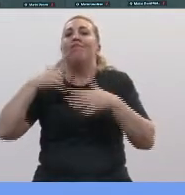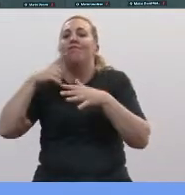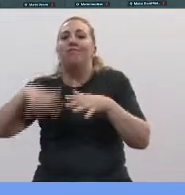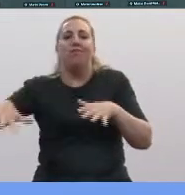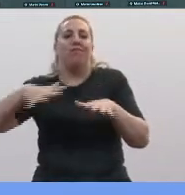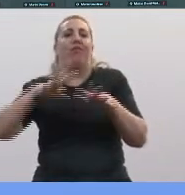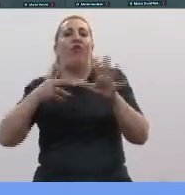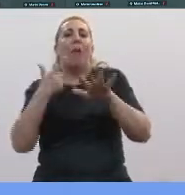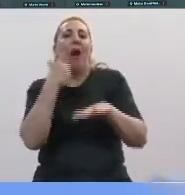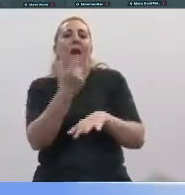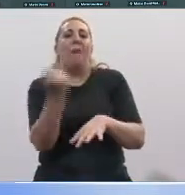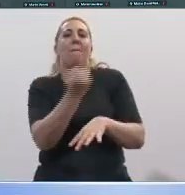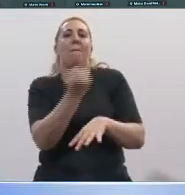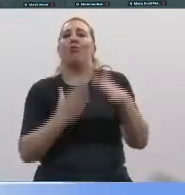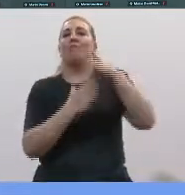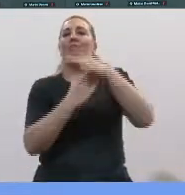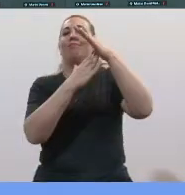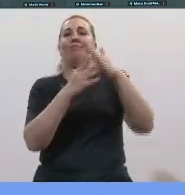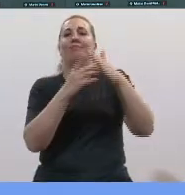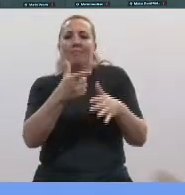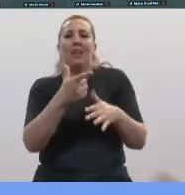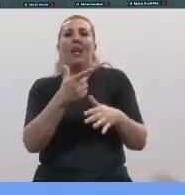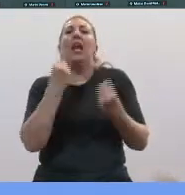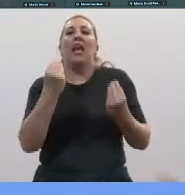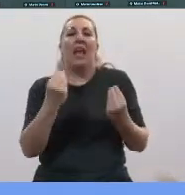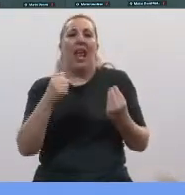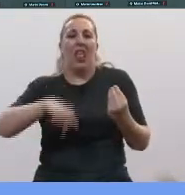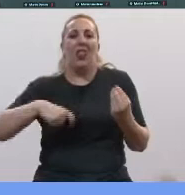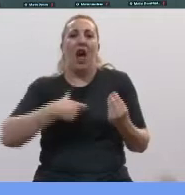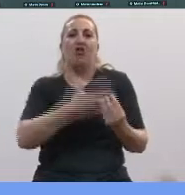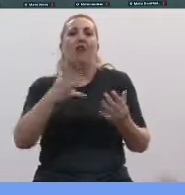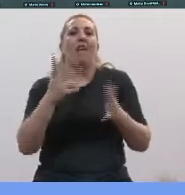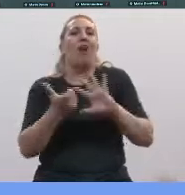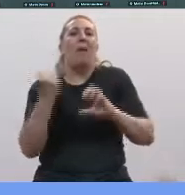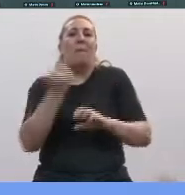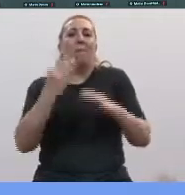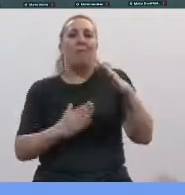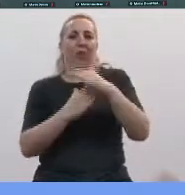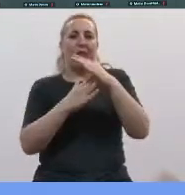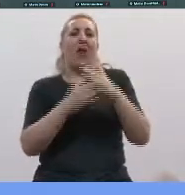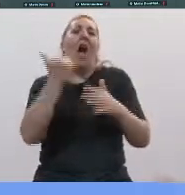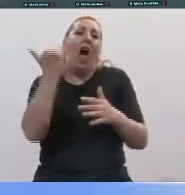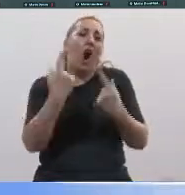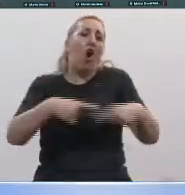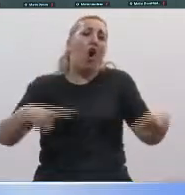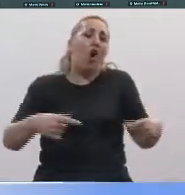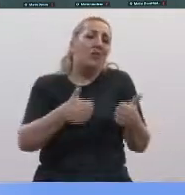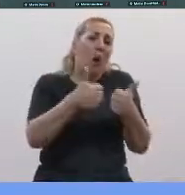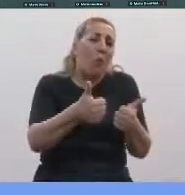de un referente, de un símbolo de nuestra sociedad. Con sus